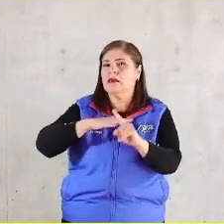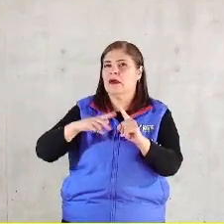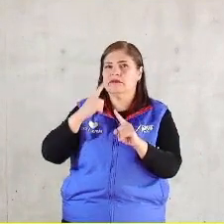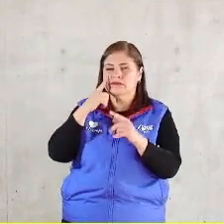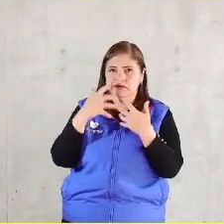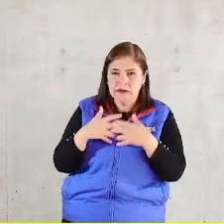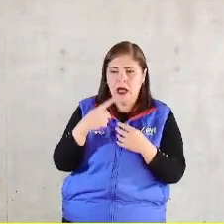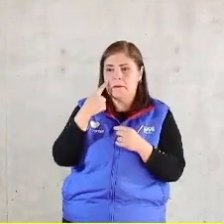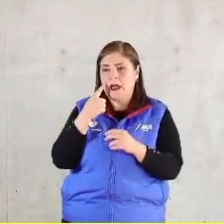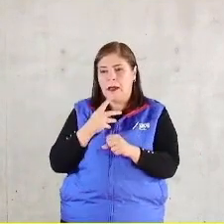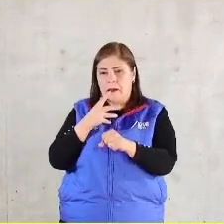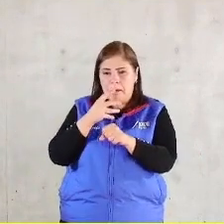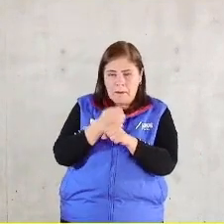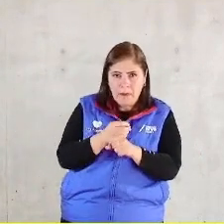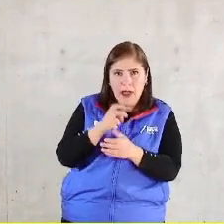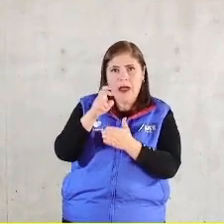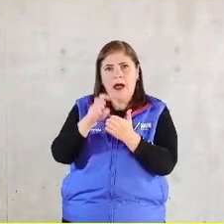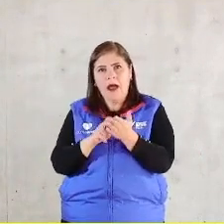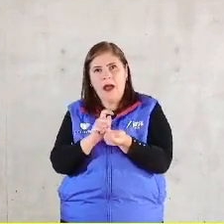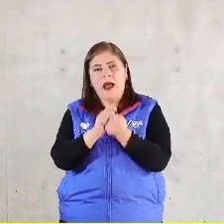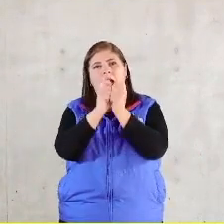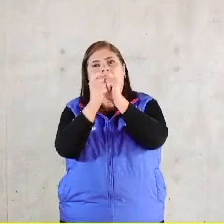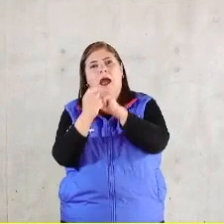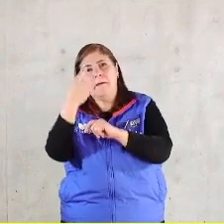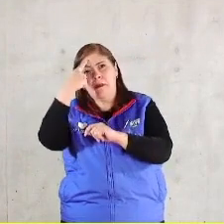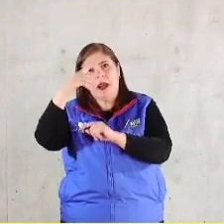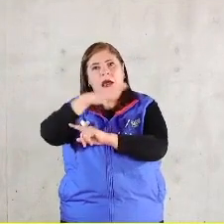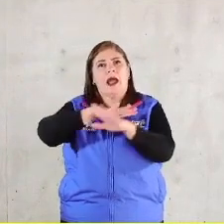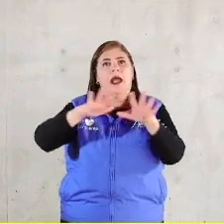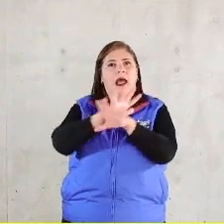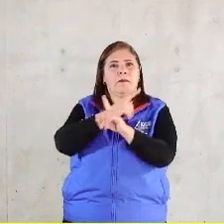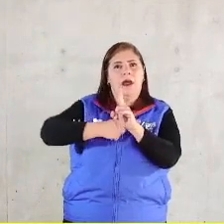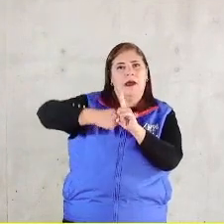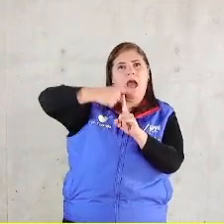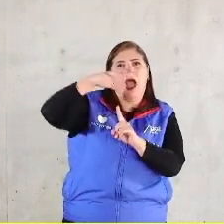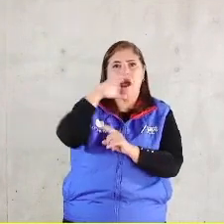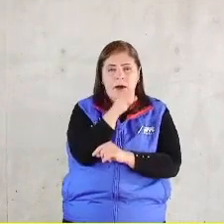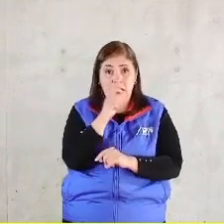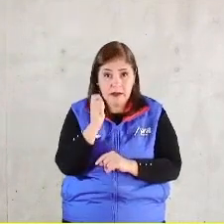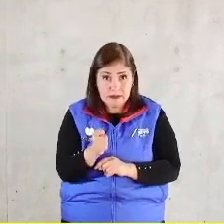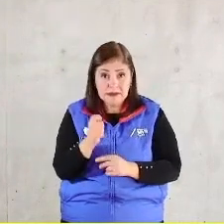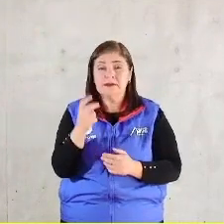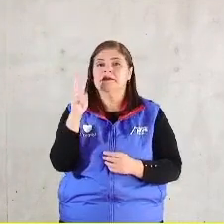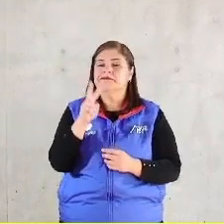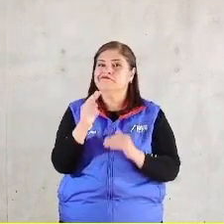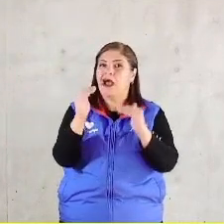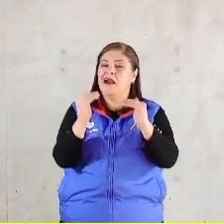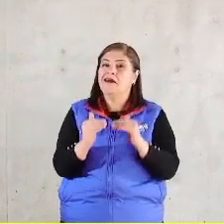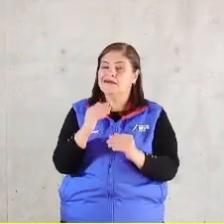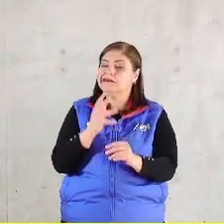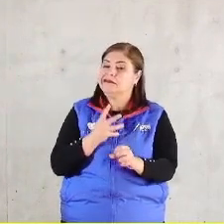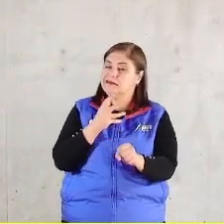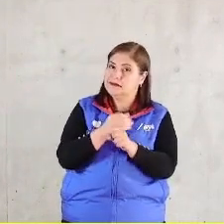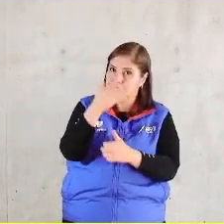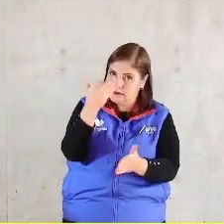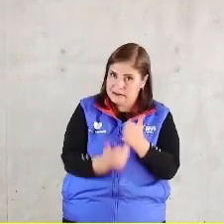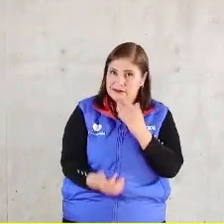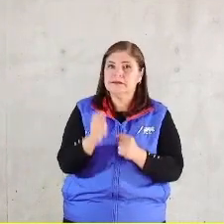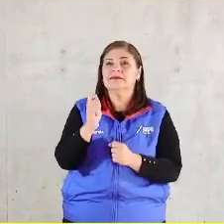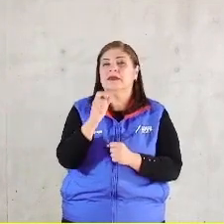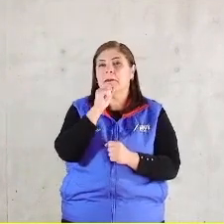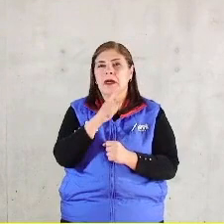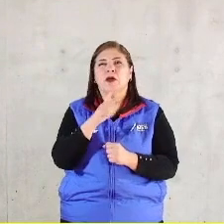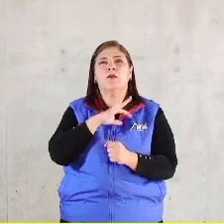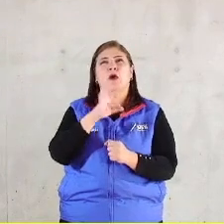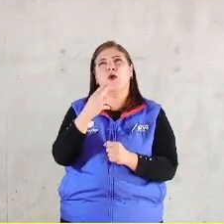ambientales, mitigación y adaptación al cambio climático. Ahí es donde tenemos que trabajar, es donde estamos mucho más bajo. Y aquí está en consumo responsable,